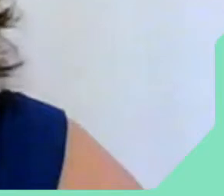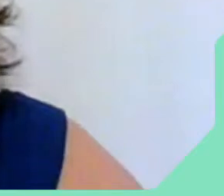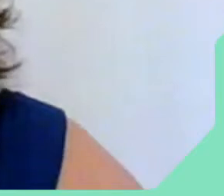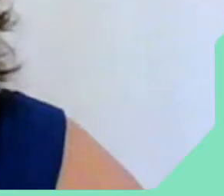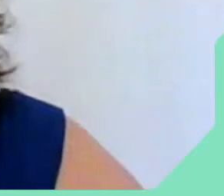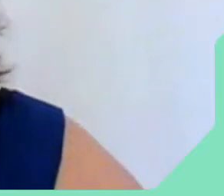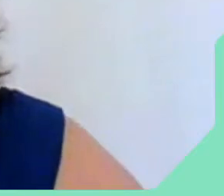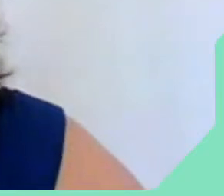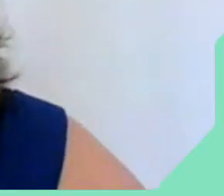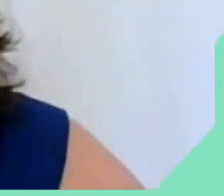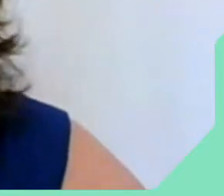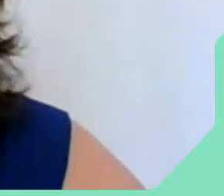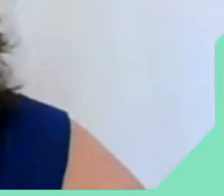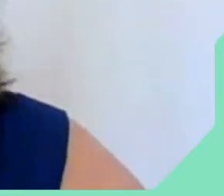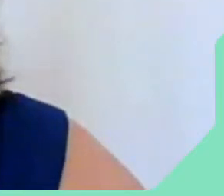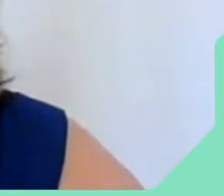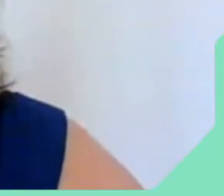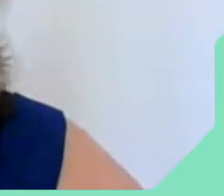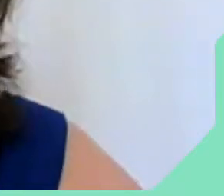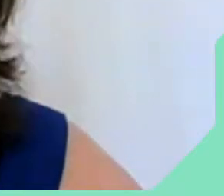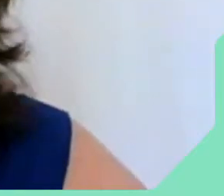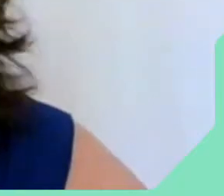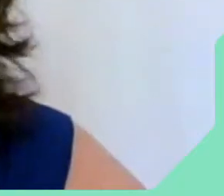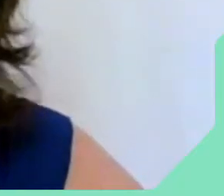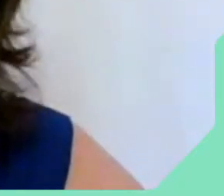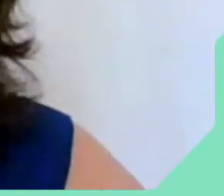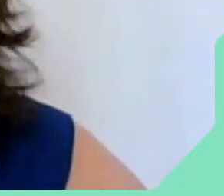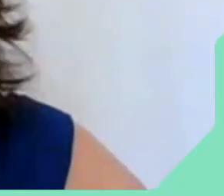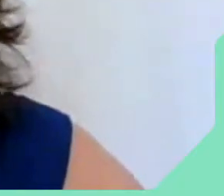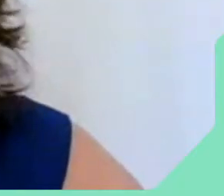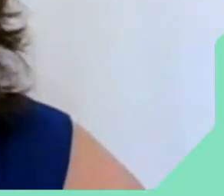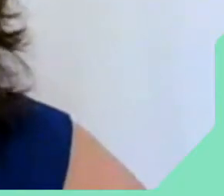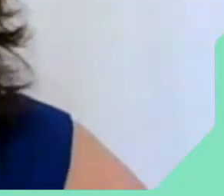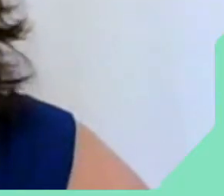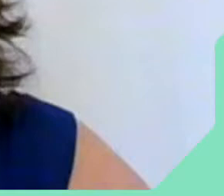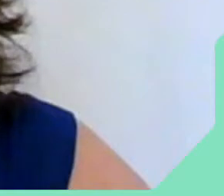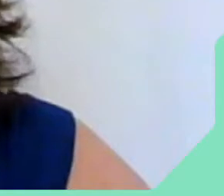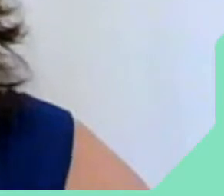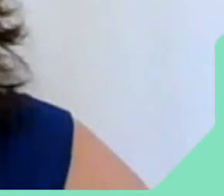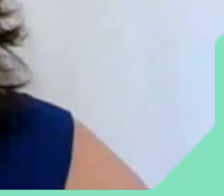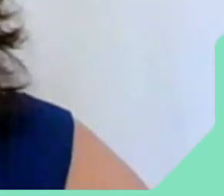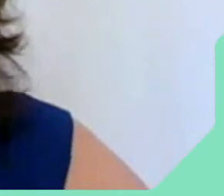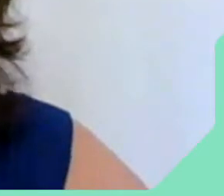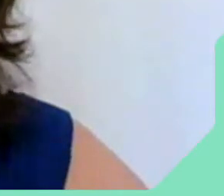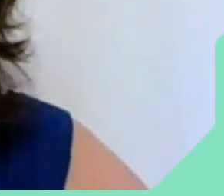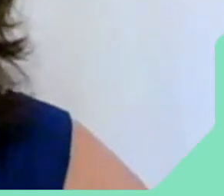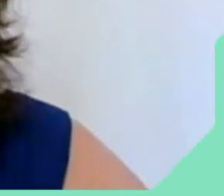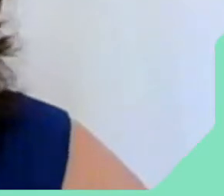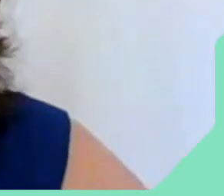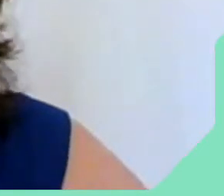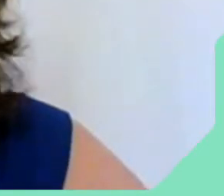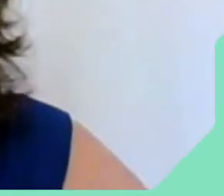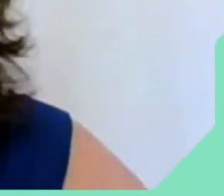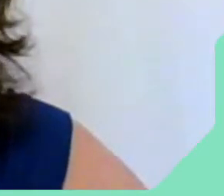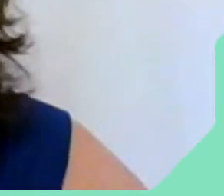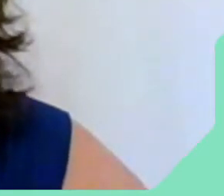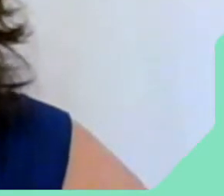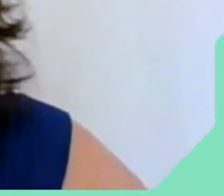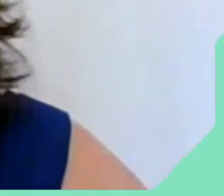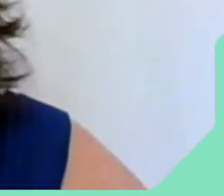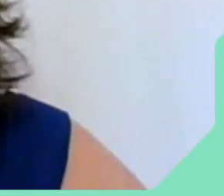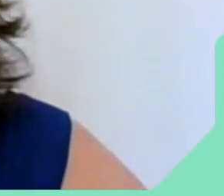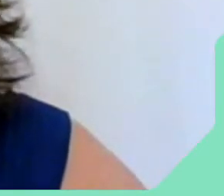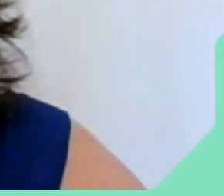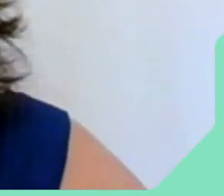bioquímica especialista María del Carmen Gauna Pereira. Les damos la bienvenida, los recibimos,